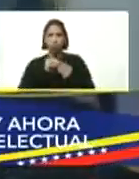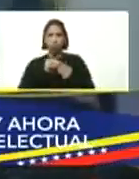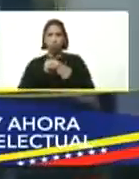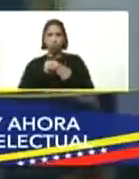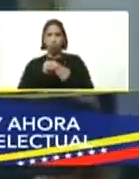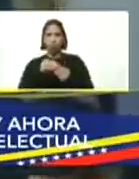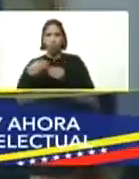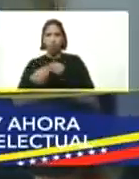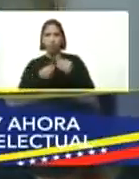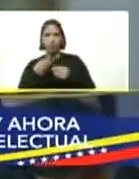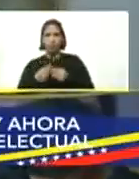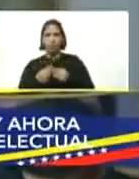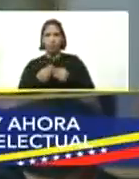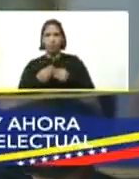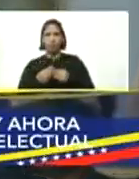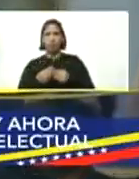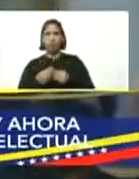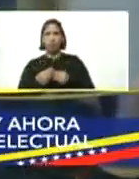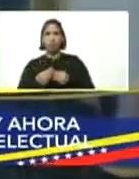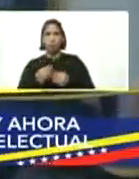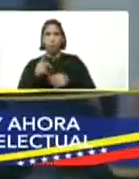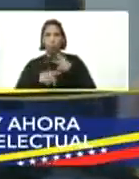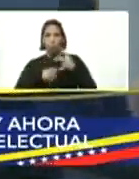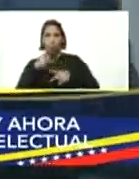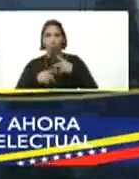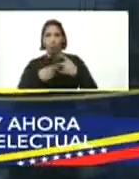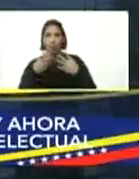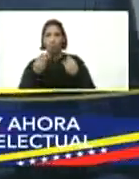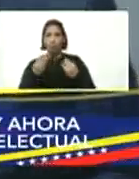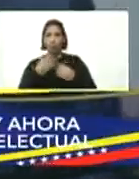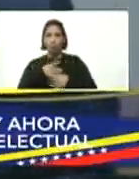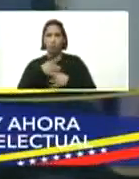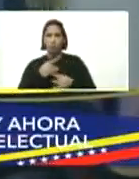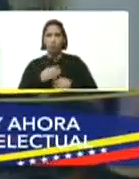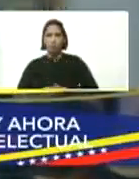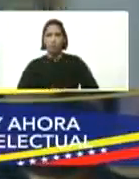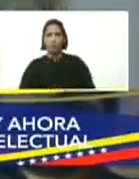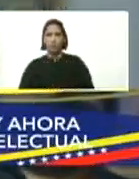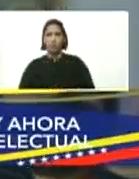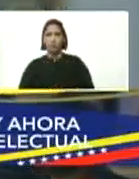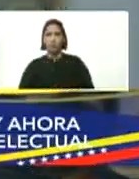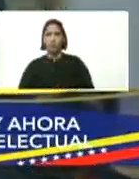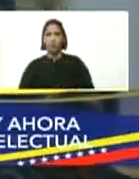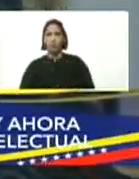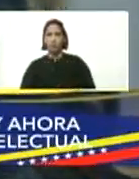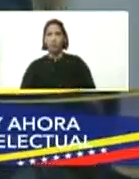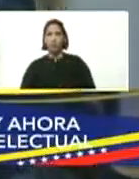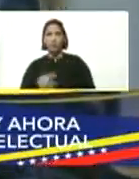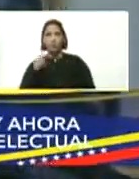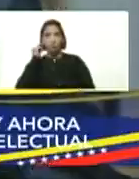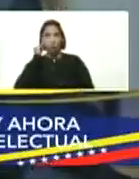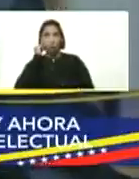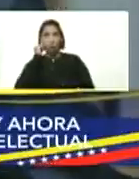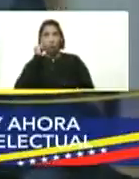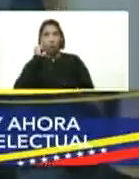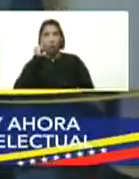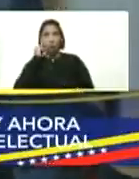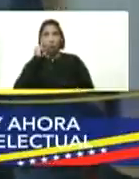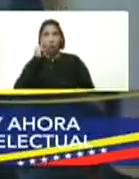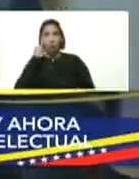editoriales de sus programas. Y es muy interesante, inclusive ella por intermedio mío le